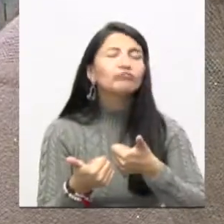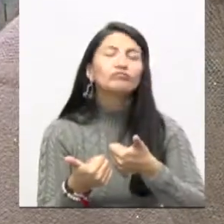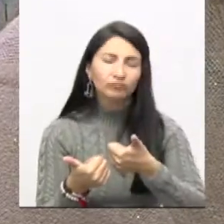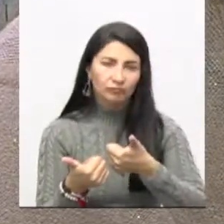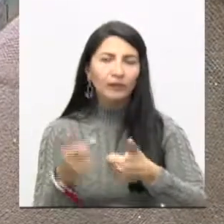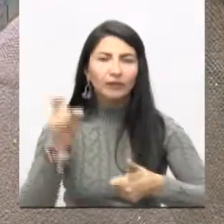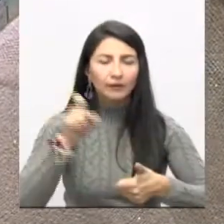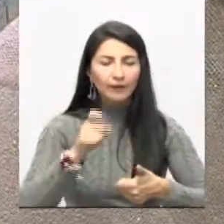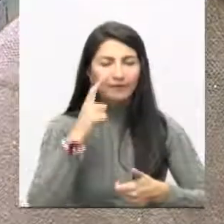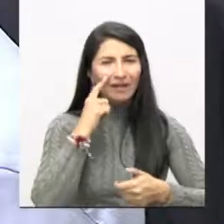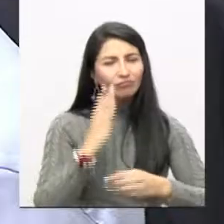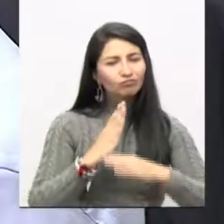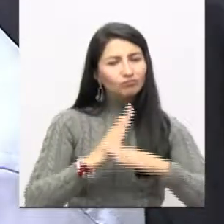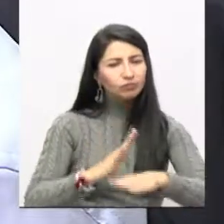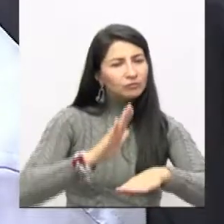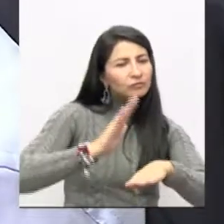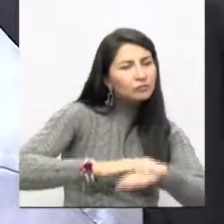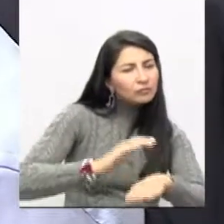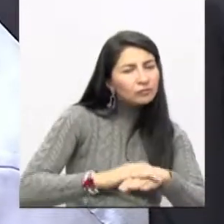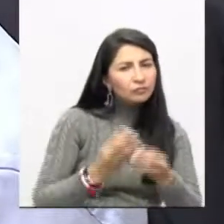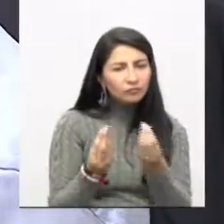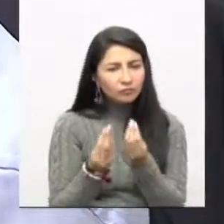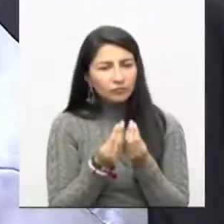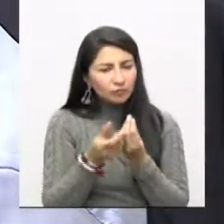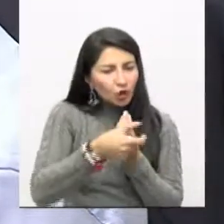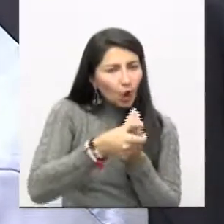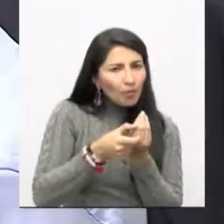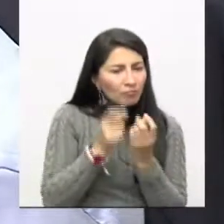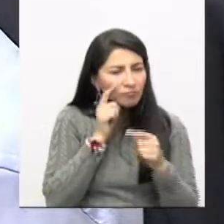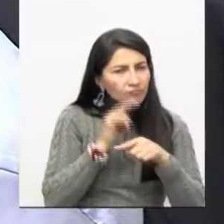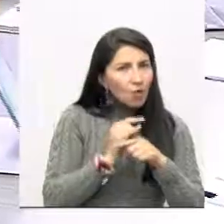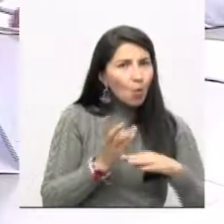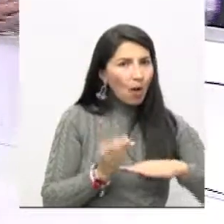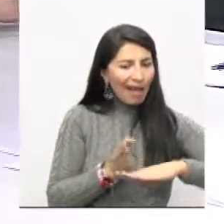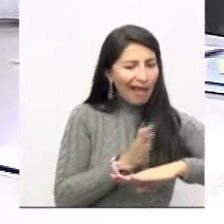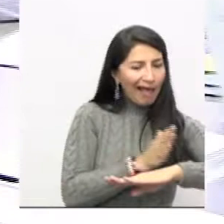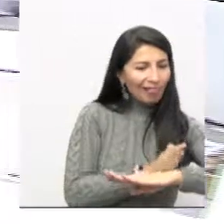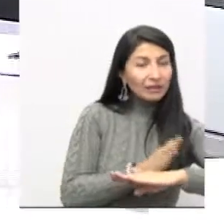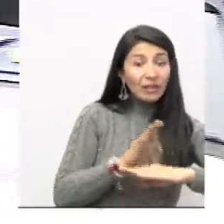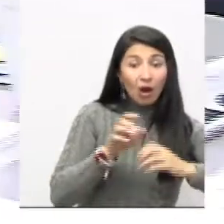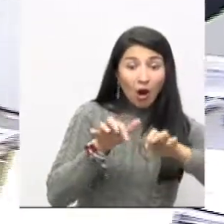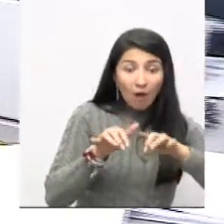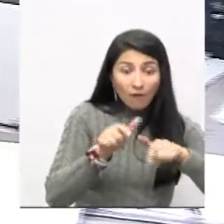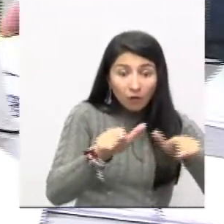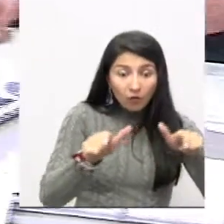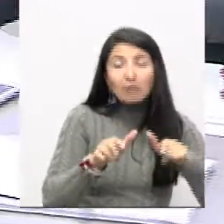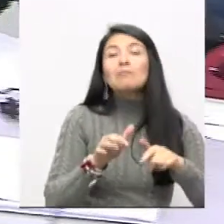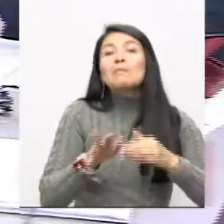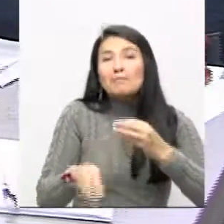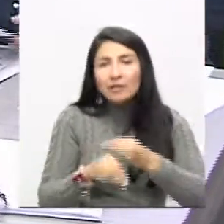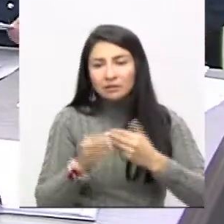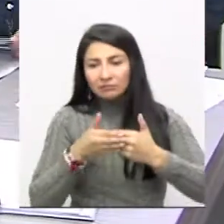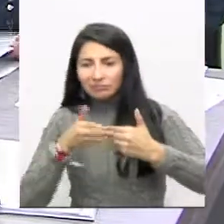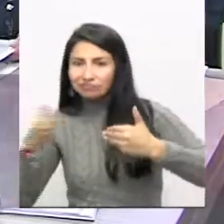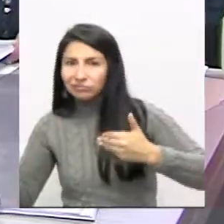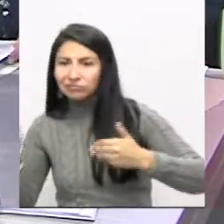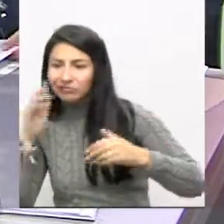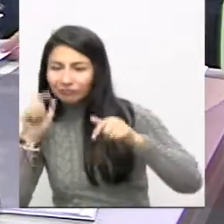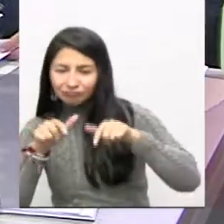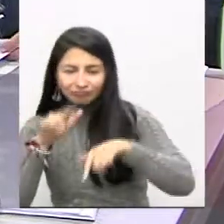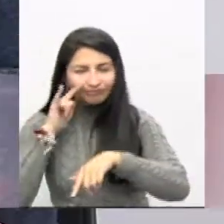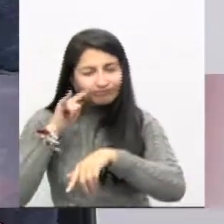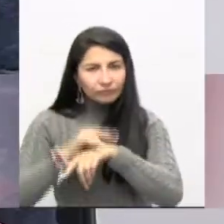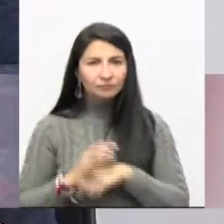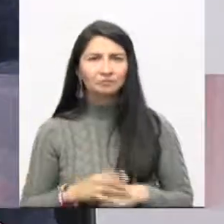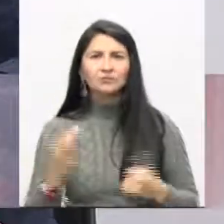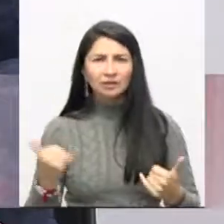es hacer un control preventivo, concomitante y posterior. Las auditorías revelaron que los controles implementados por las